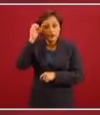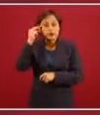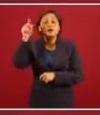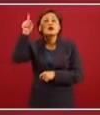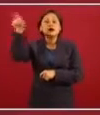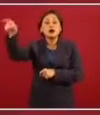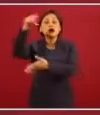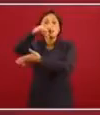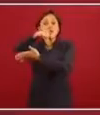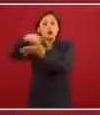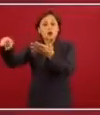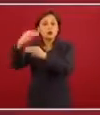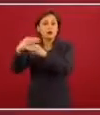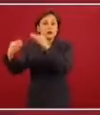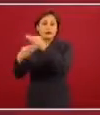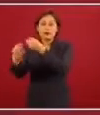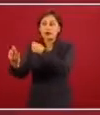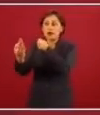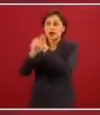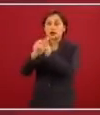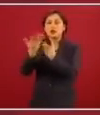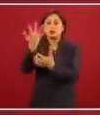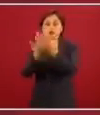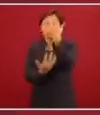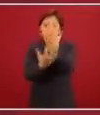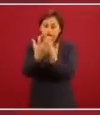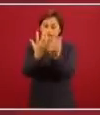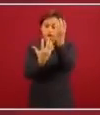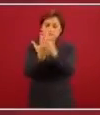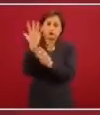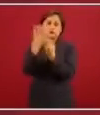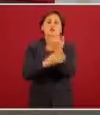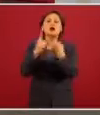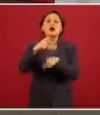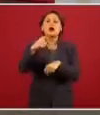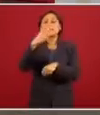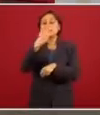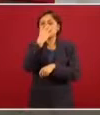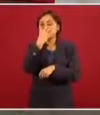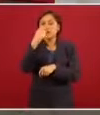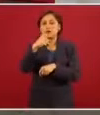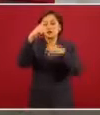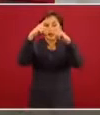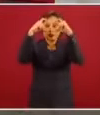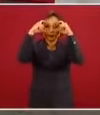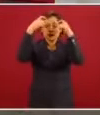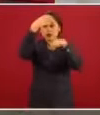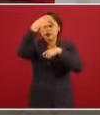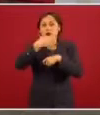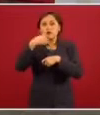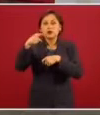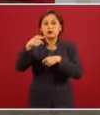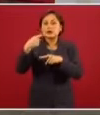de equipos de protección personal, guantes, caretas, gogles, batas, etcétera, que fueron muy cuidadosamente seleccionadas